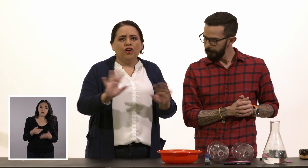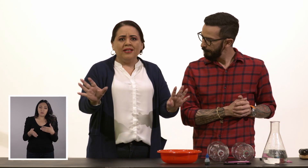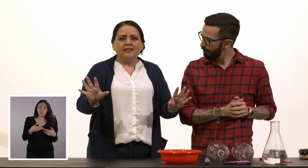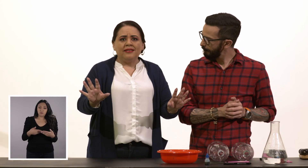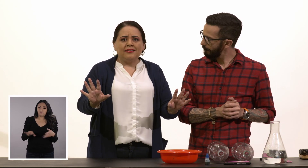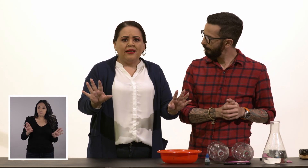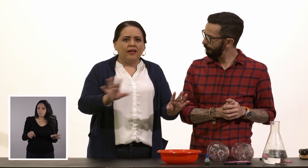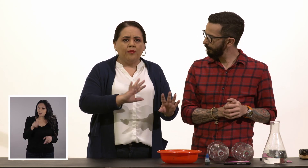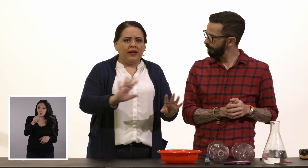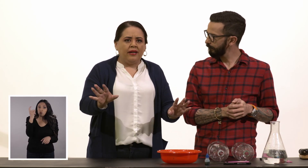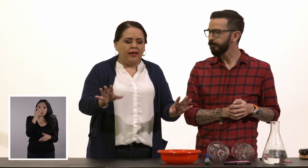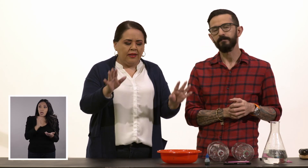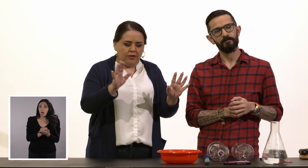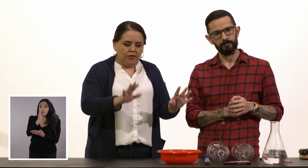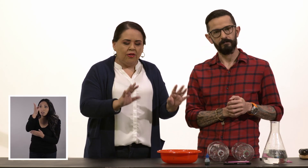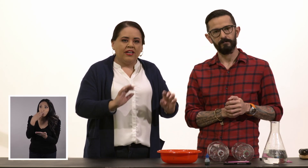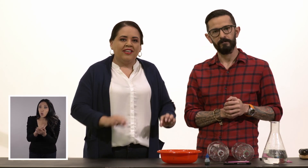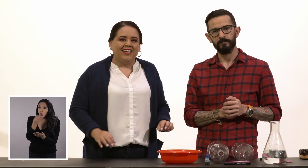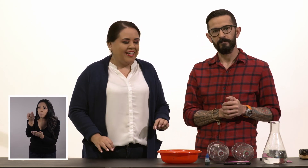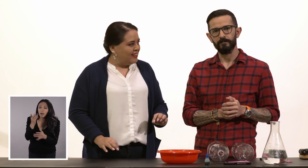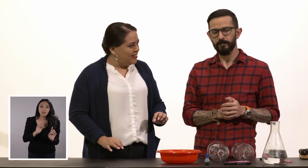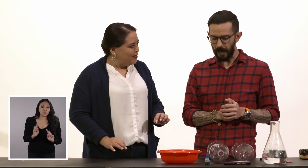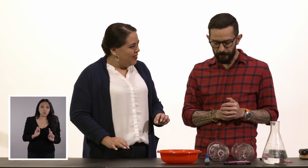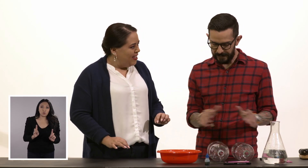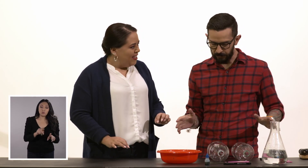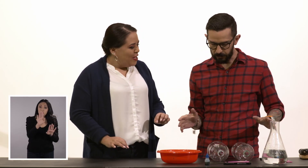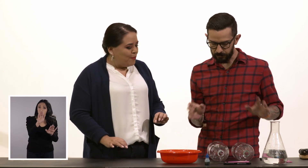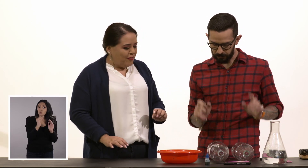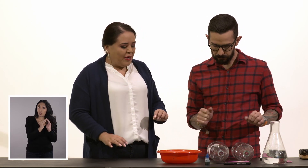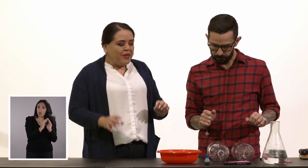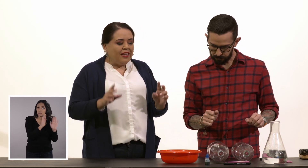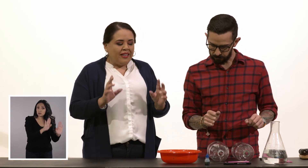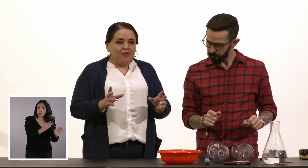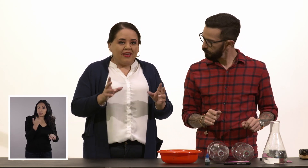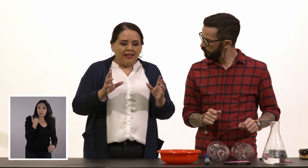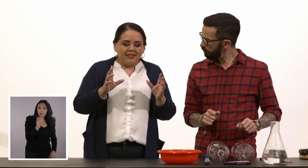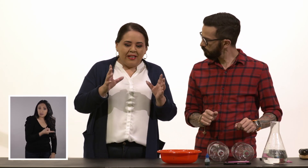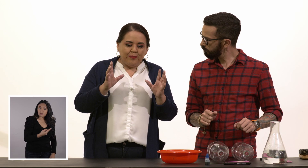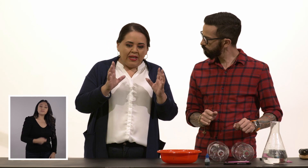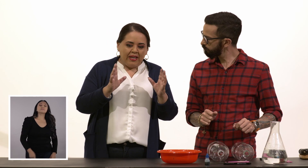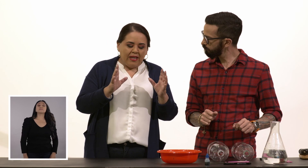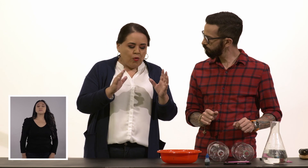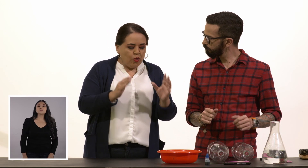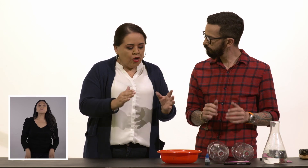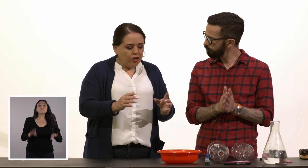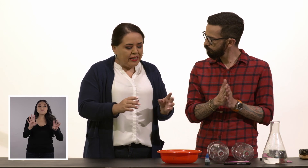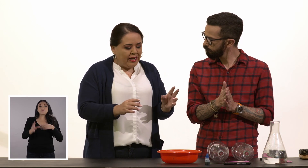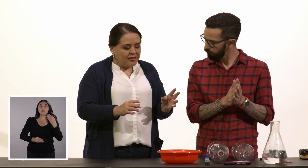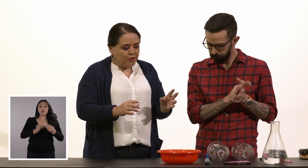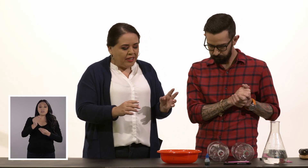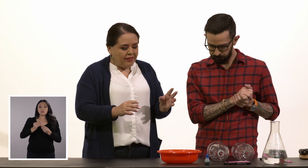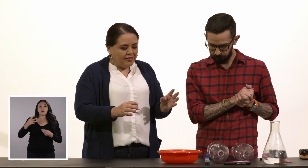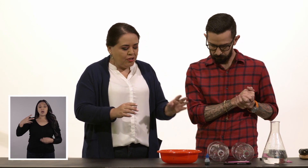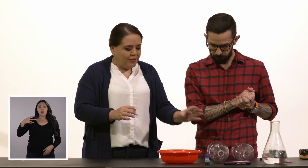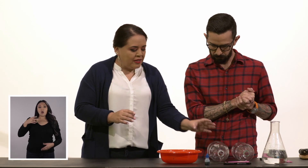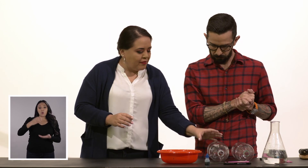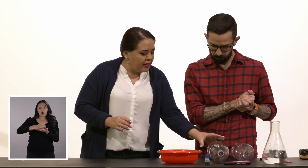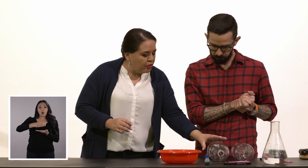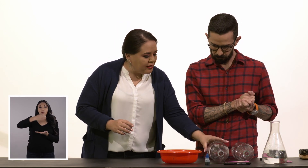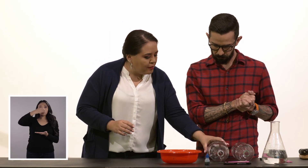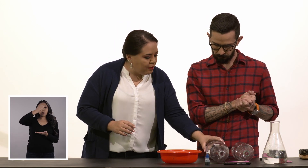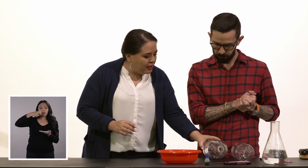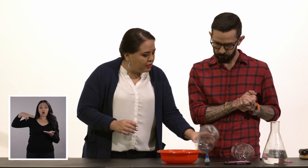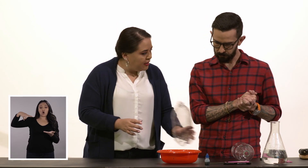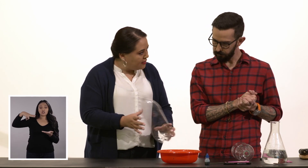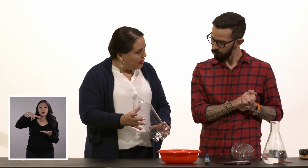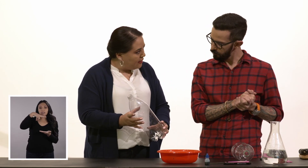Exactamente, y no necesita salir a comprar nada, todo lo que tiene en casa. Empecemos. Muy bien, tenemos que hacer un corte a las botellas. Yo voy a trabajar